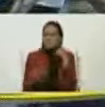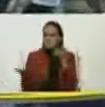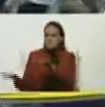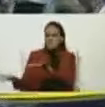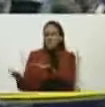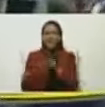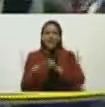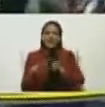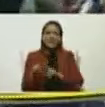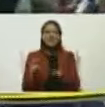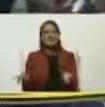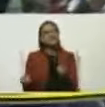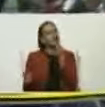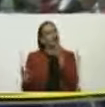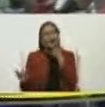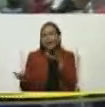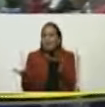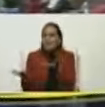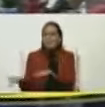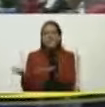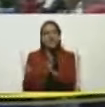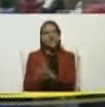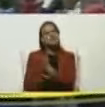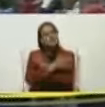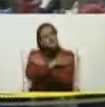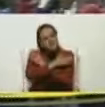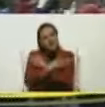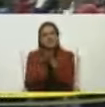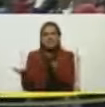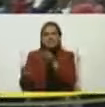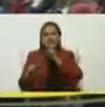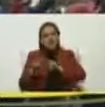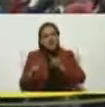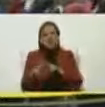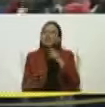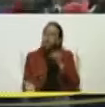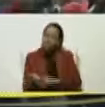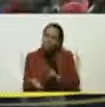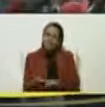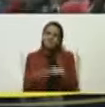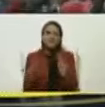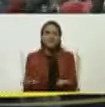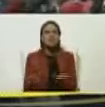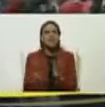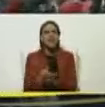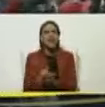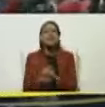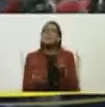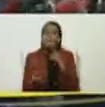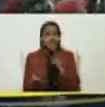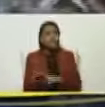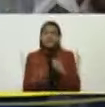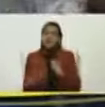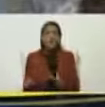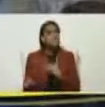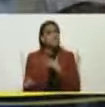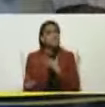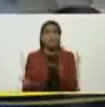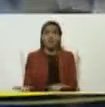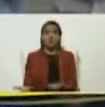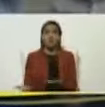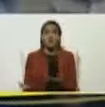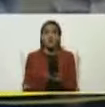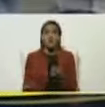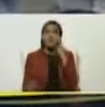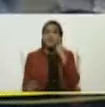chicos. Míralo, vale. Lo felicito. De verdad, impresionante, míralo. Se parece a